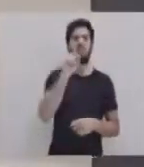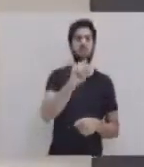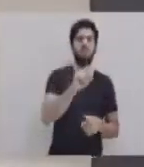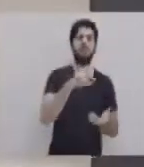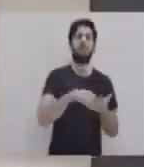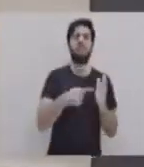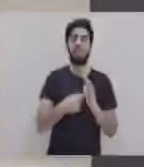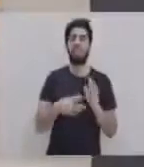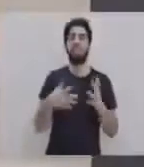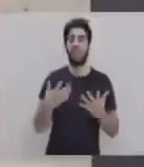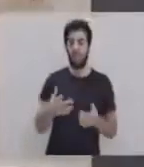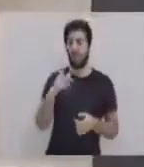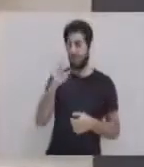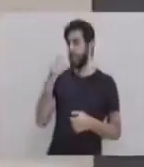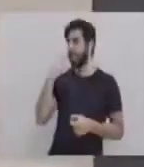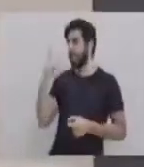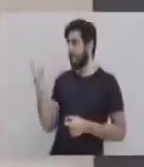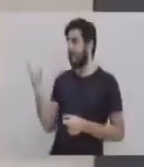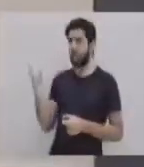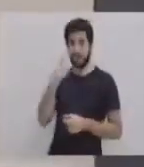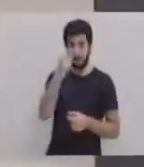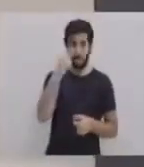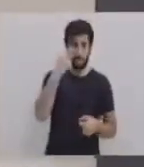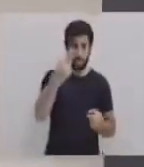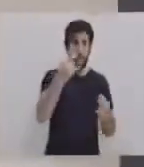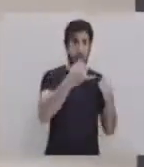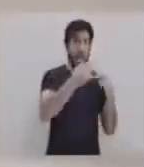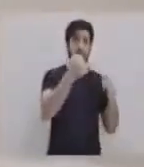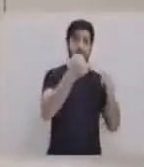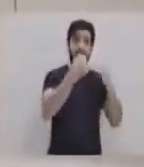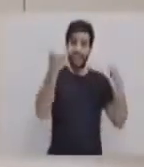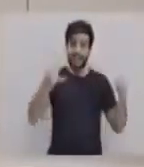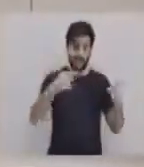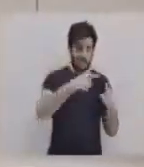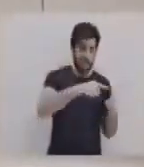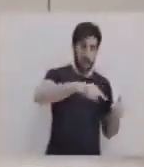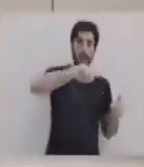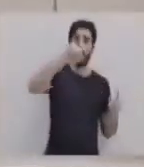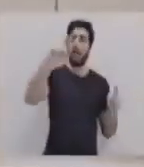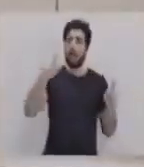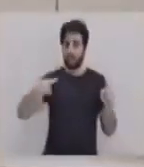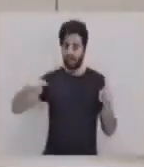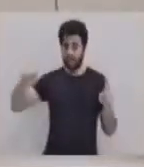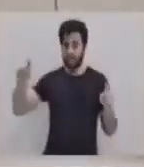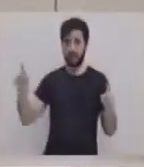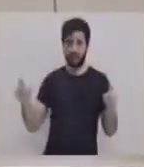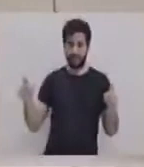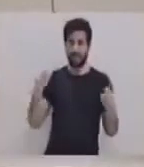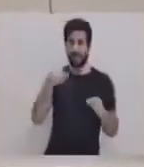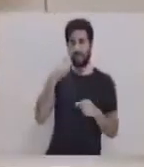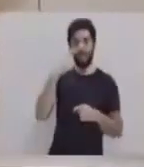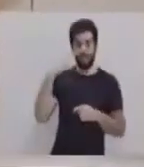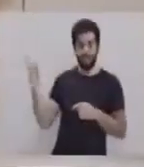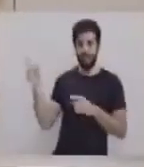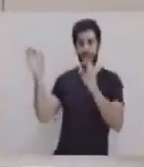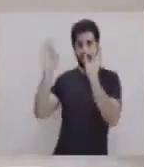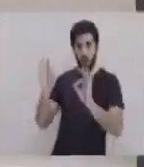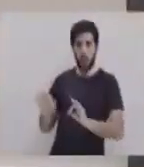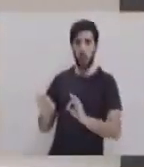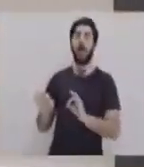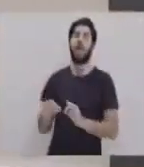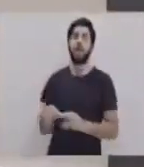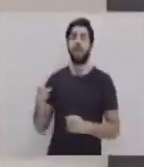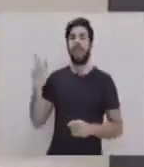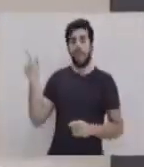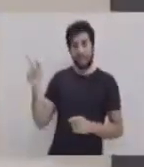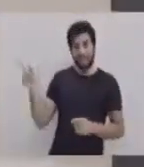hacia arriba y luego circular hacia abajo. Sí. De este punto podemos decir que en esta parte tiene una abertura,